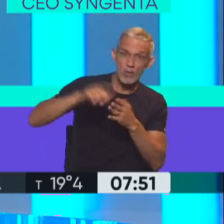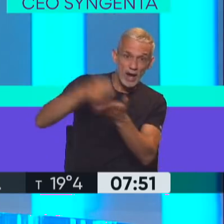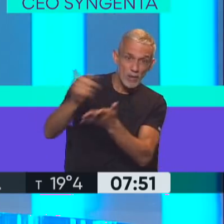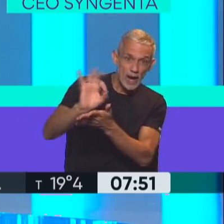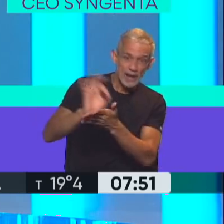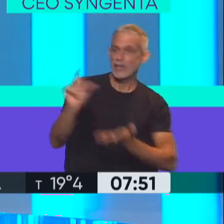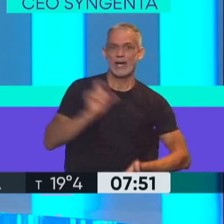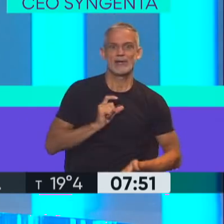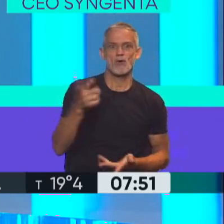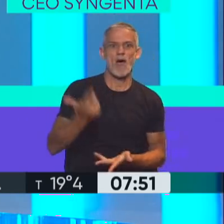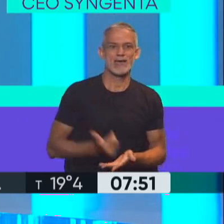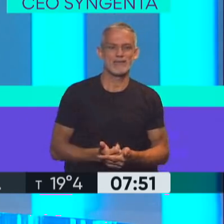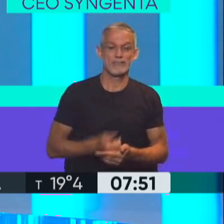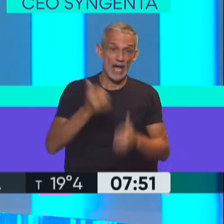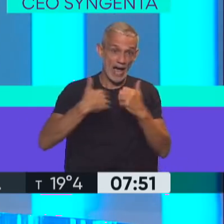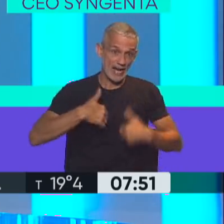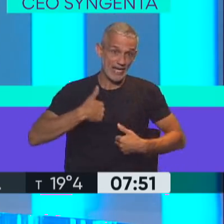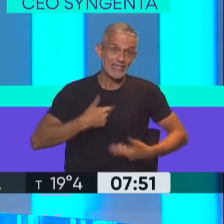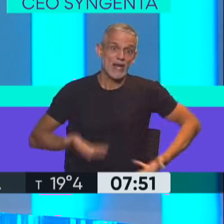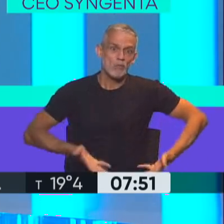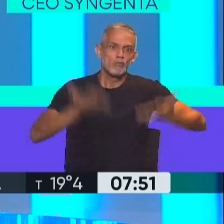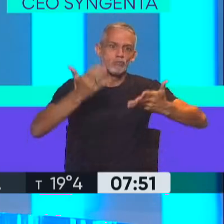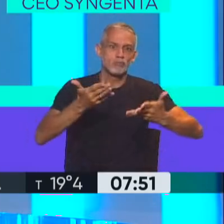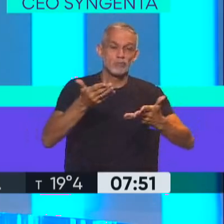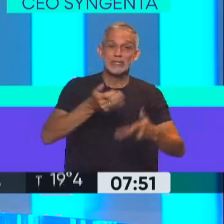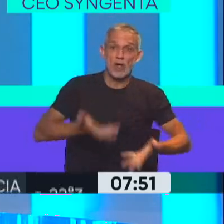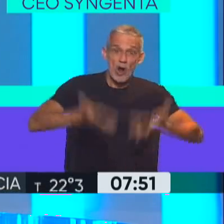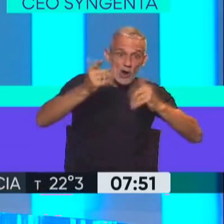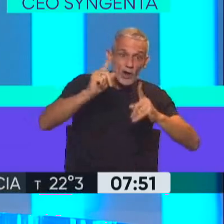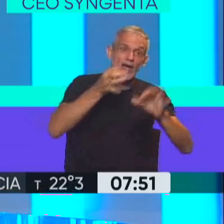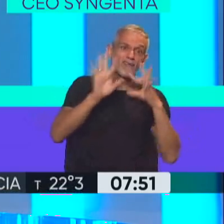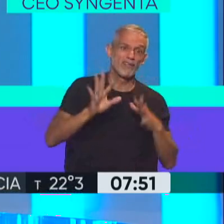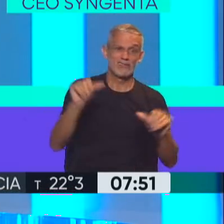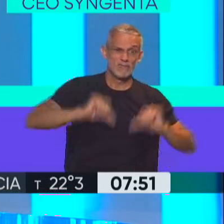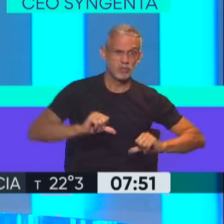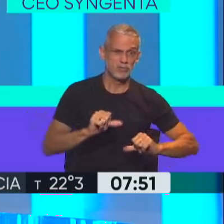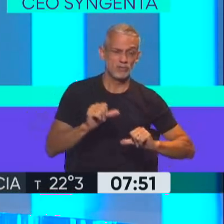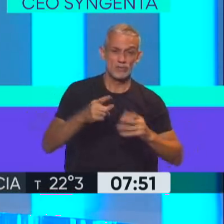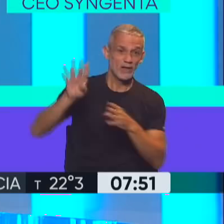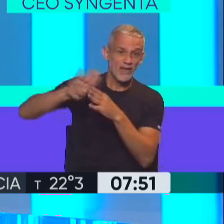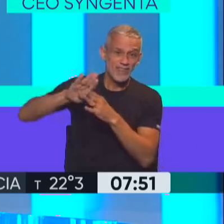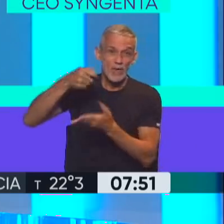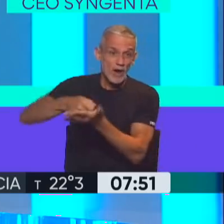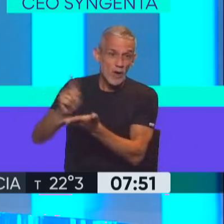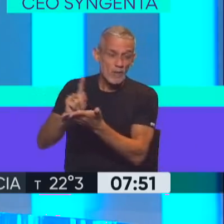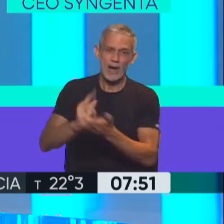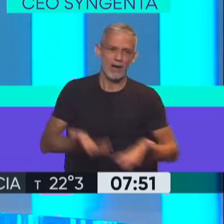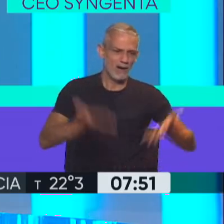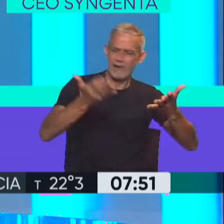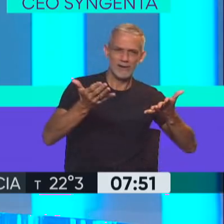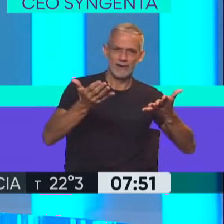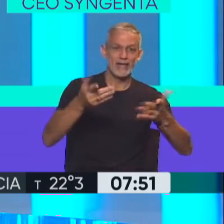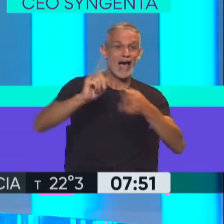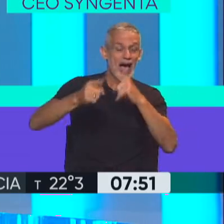y dependemos de una argentina que crezca porque si no nuestras ventas no prosperan y en default tampoco se crece es decir que un